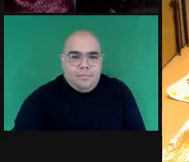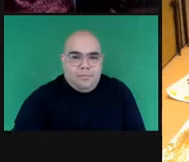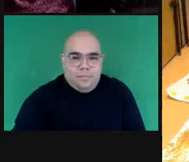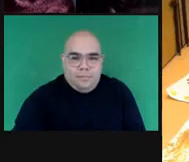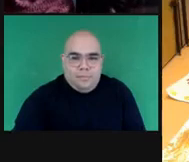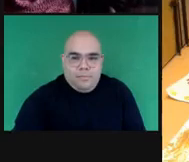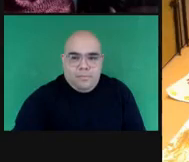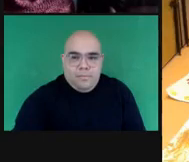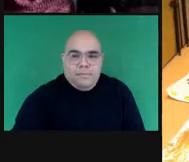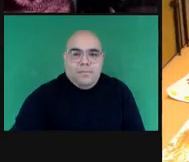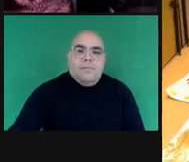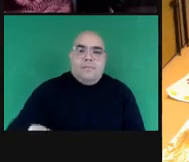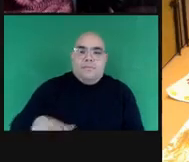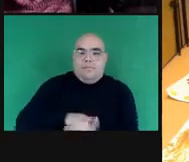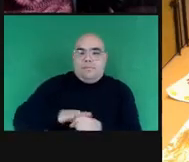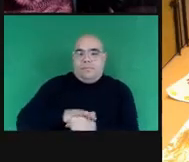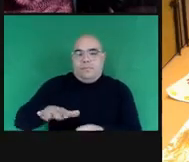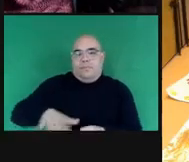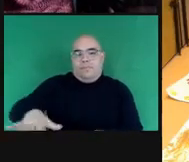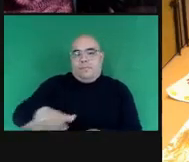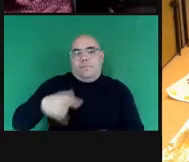de Egipto, esta es la calle